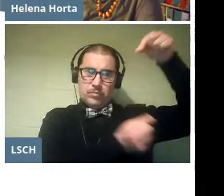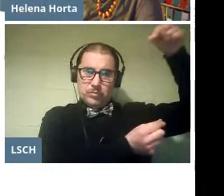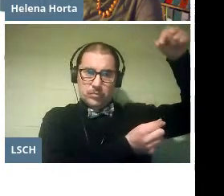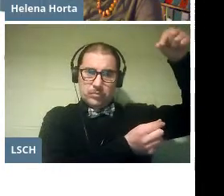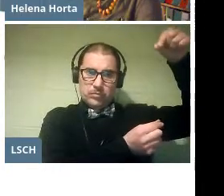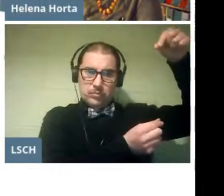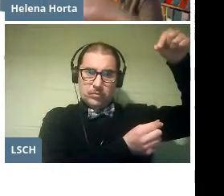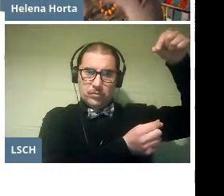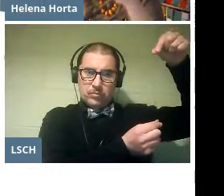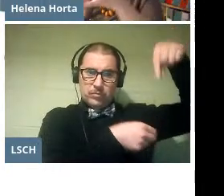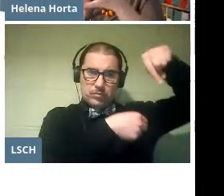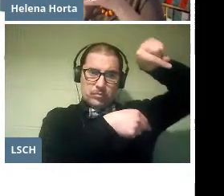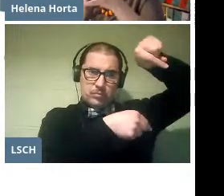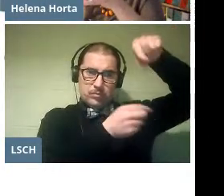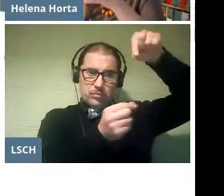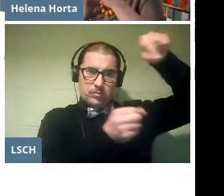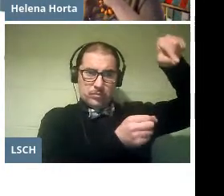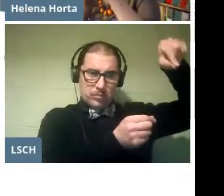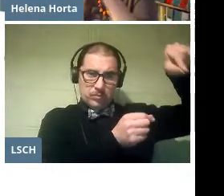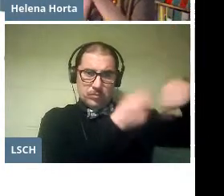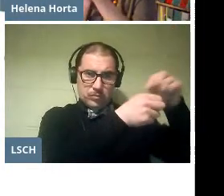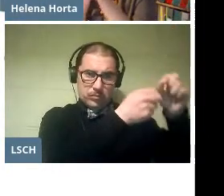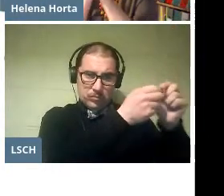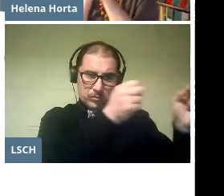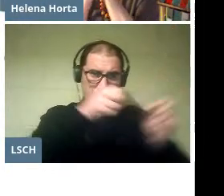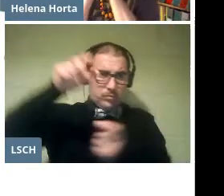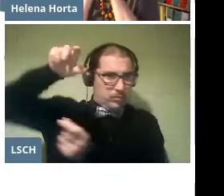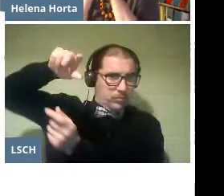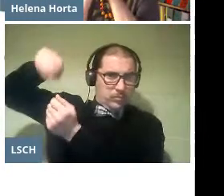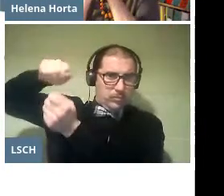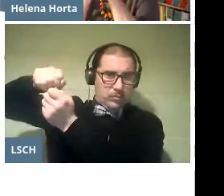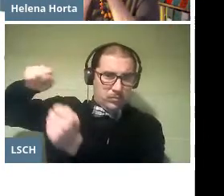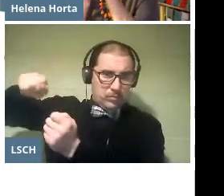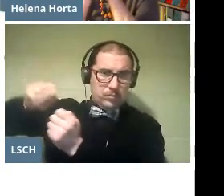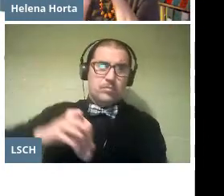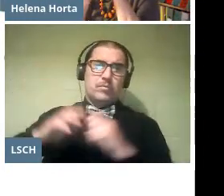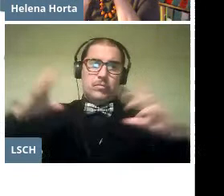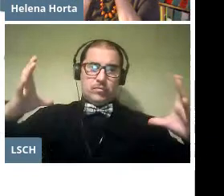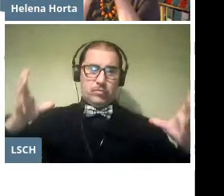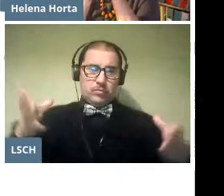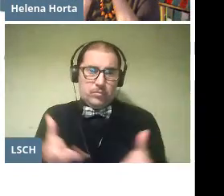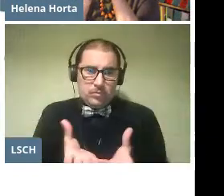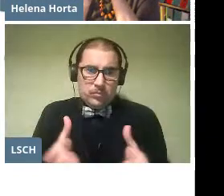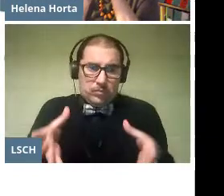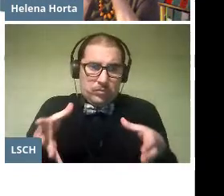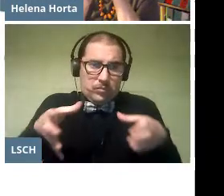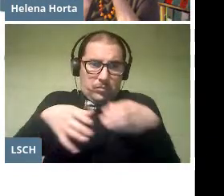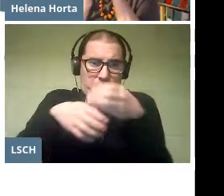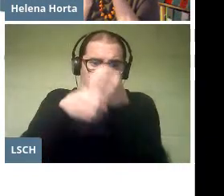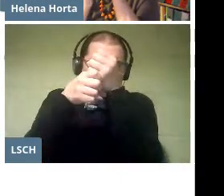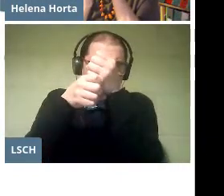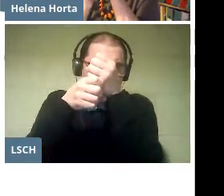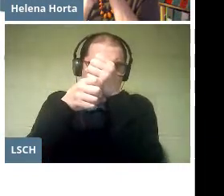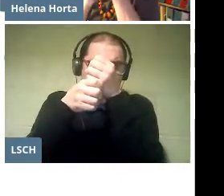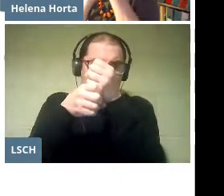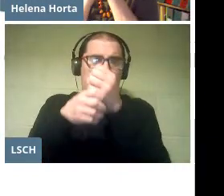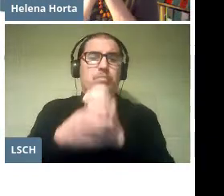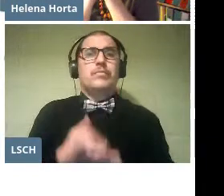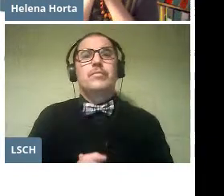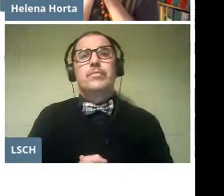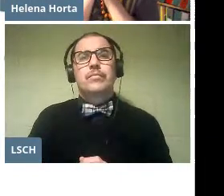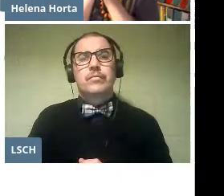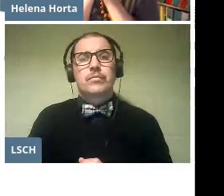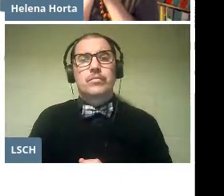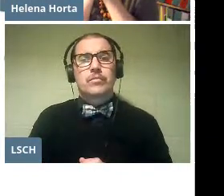para amarrar, cerrar, convertir en un bulto el contenido de hojas de coca. A